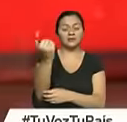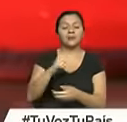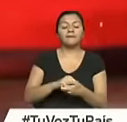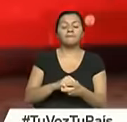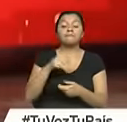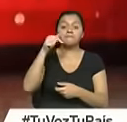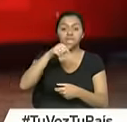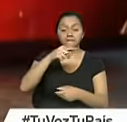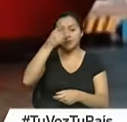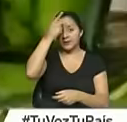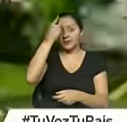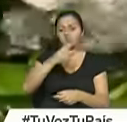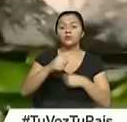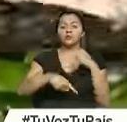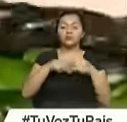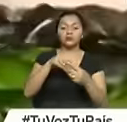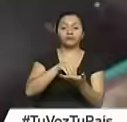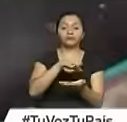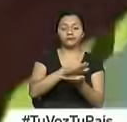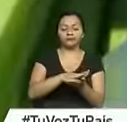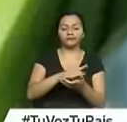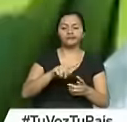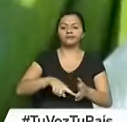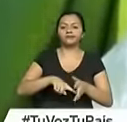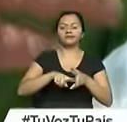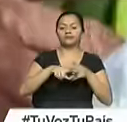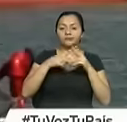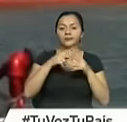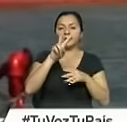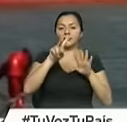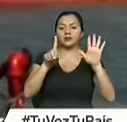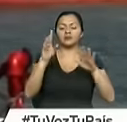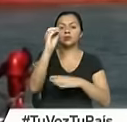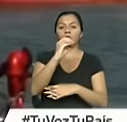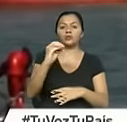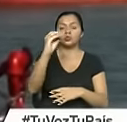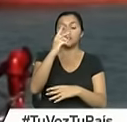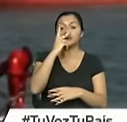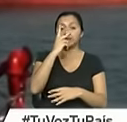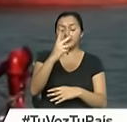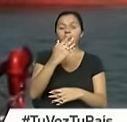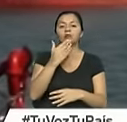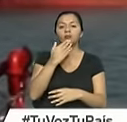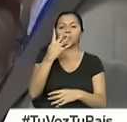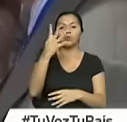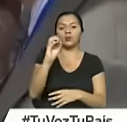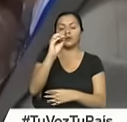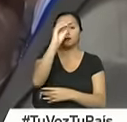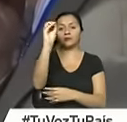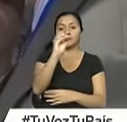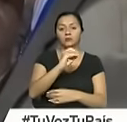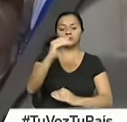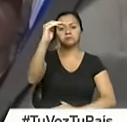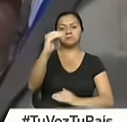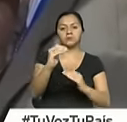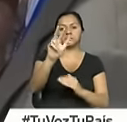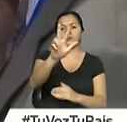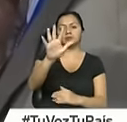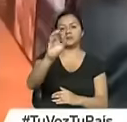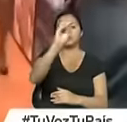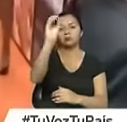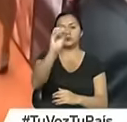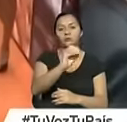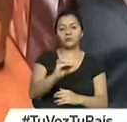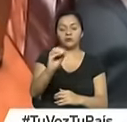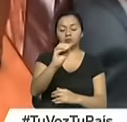Esta medida, que entrará en vigencia desde el 26 de octubre, reduce la sobretasa de 40% a 35%,